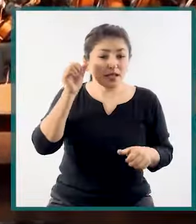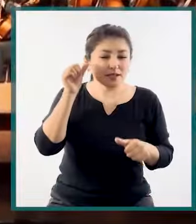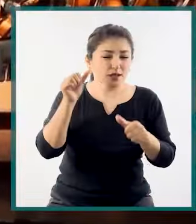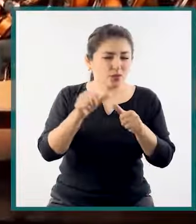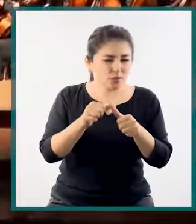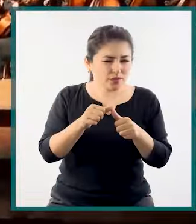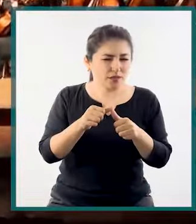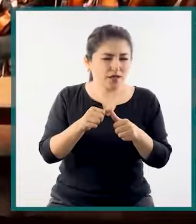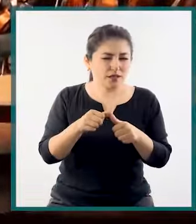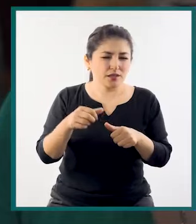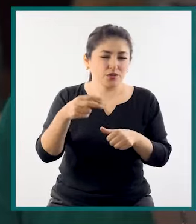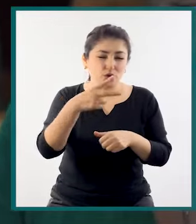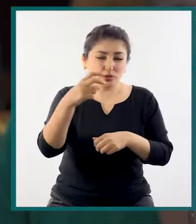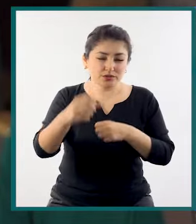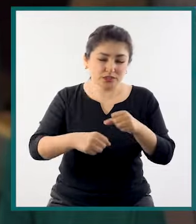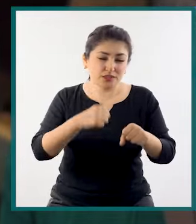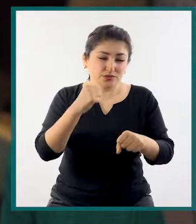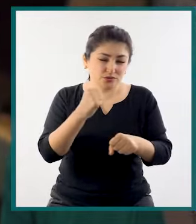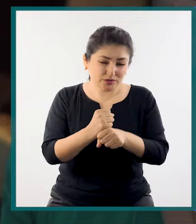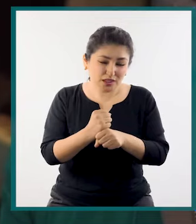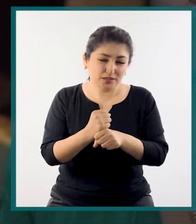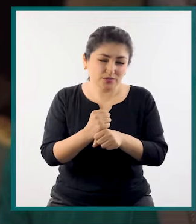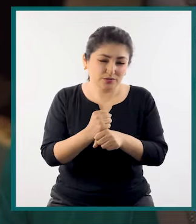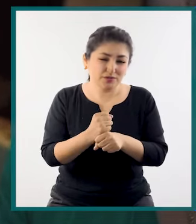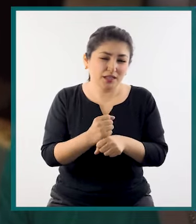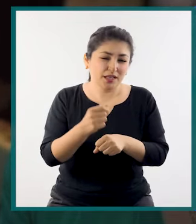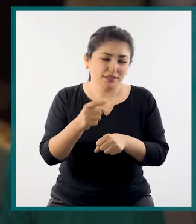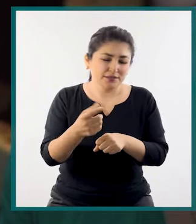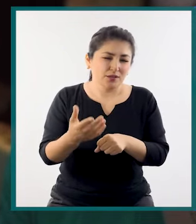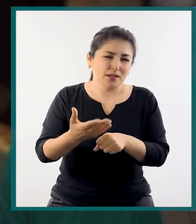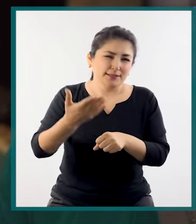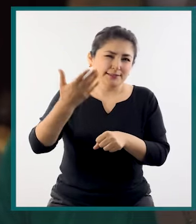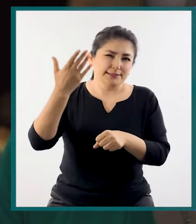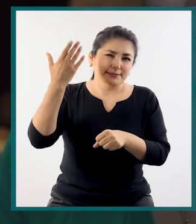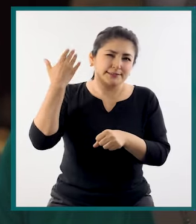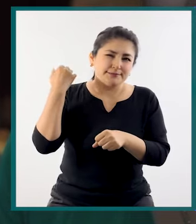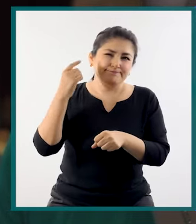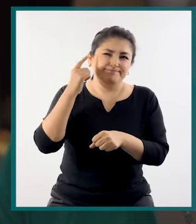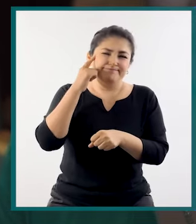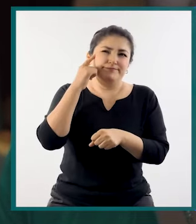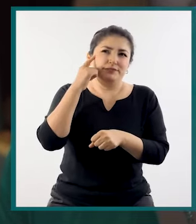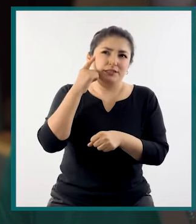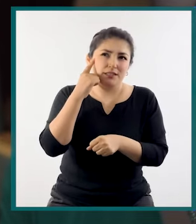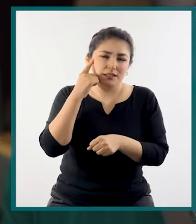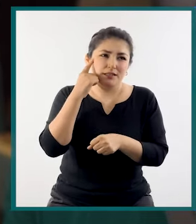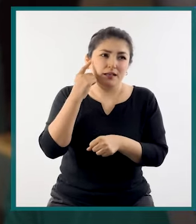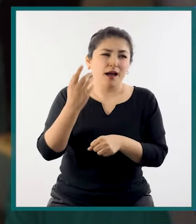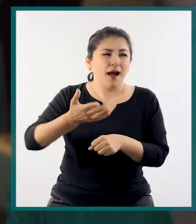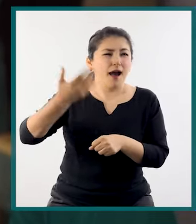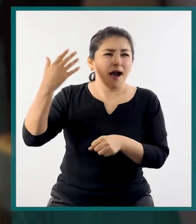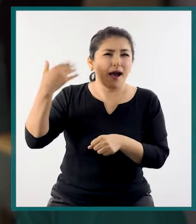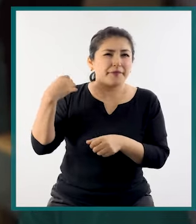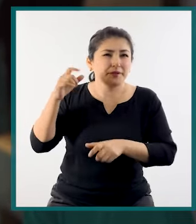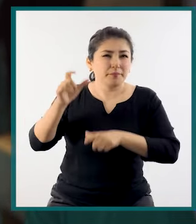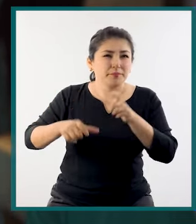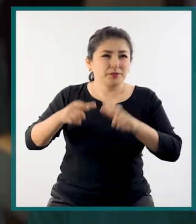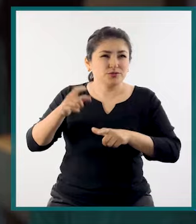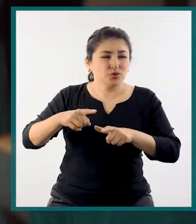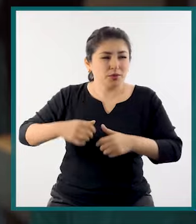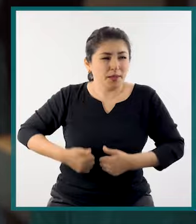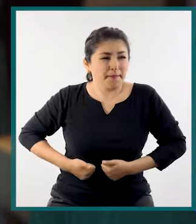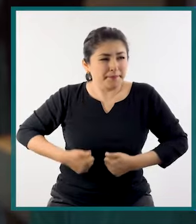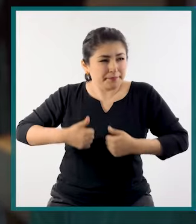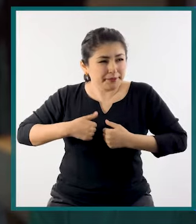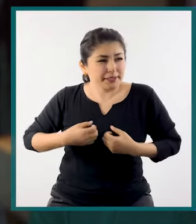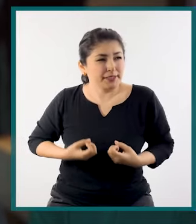Recordar que son 200 años de esta gesta libertadora nos hace ver que lo que hicieron nuestros antepasados, nuestros